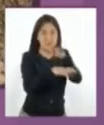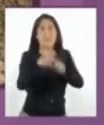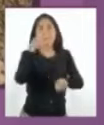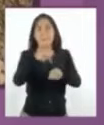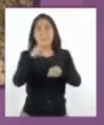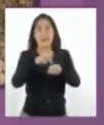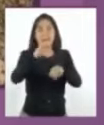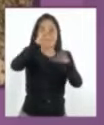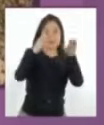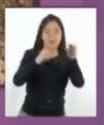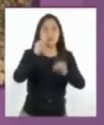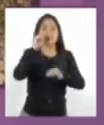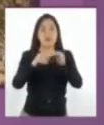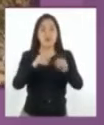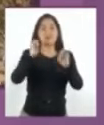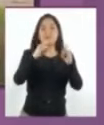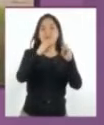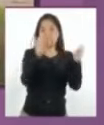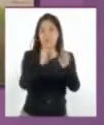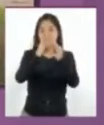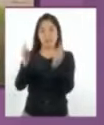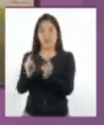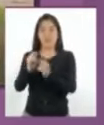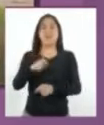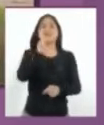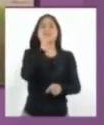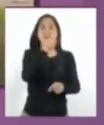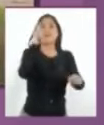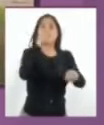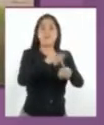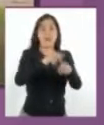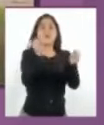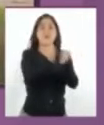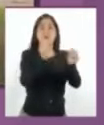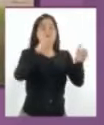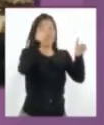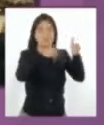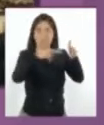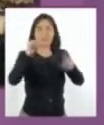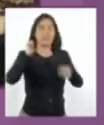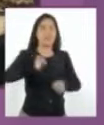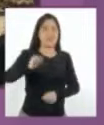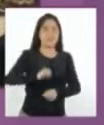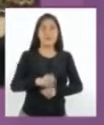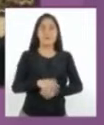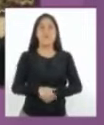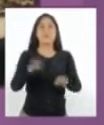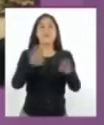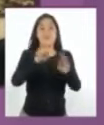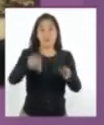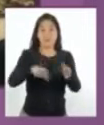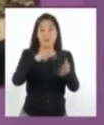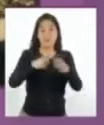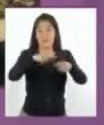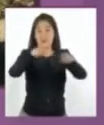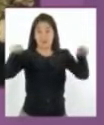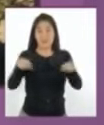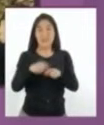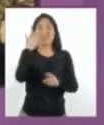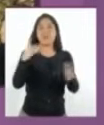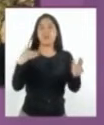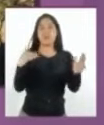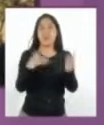rocosos, campamentos abiertos y piedras con motivos pictóricos, en una extensión que comprende más de